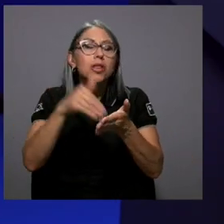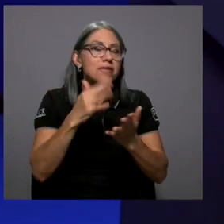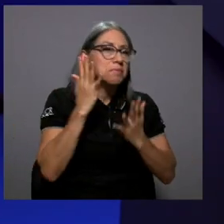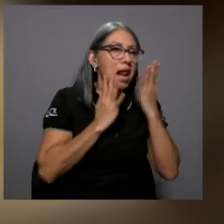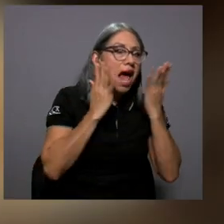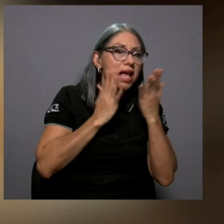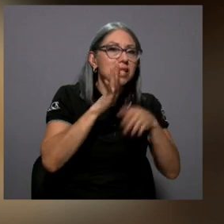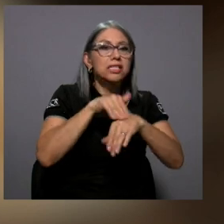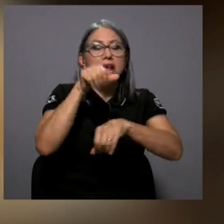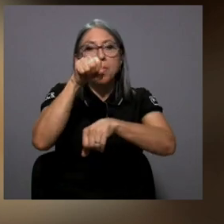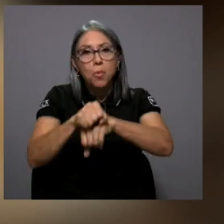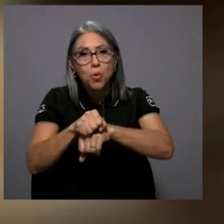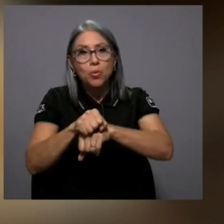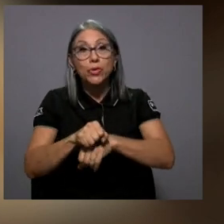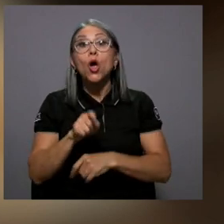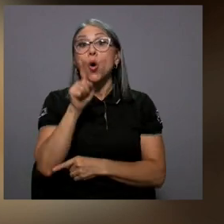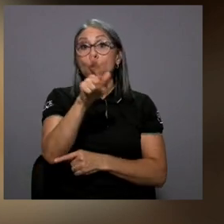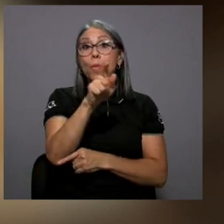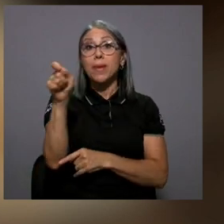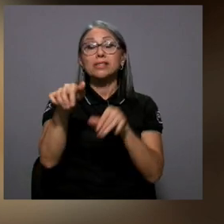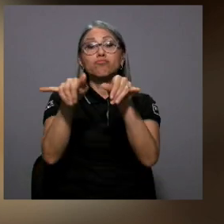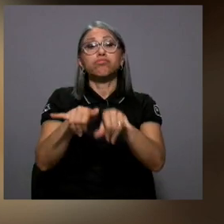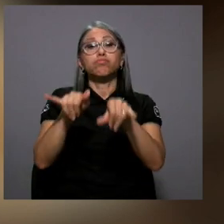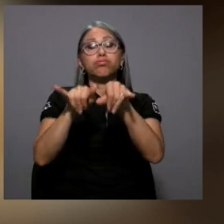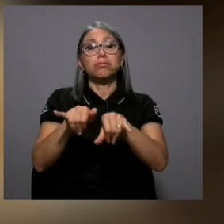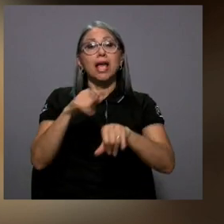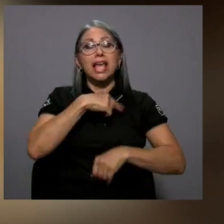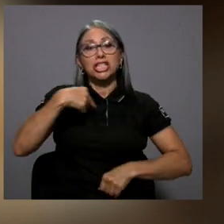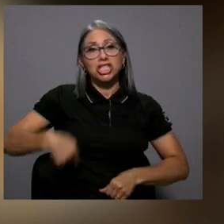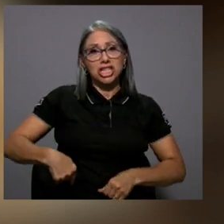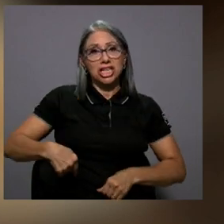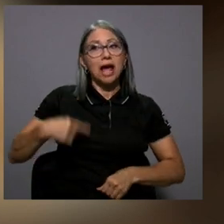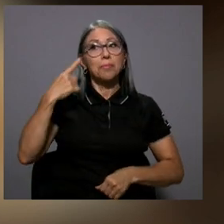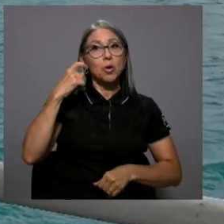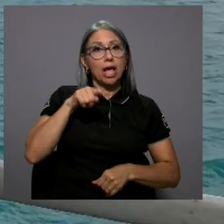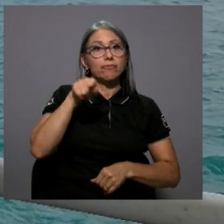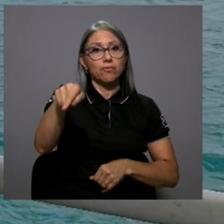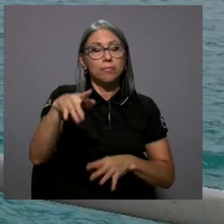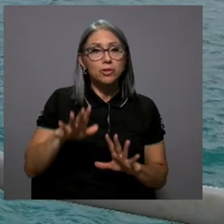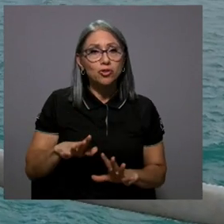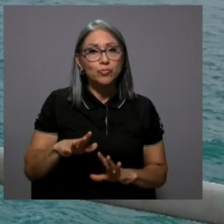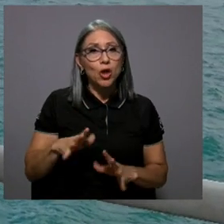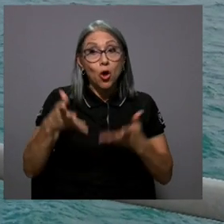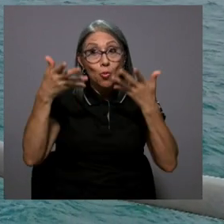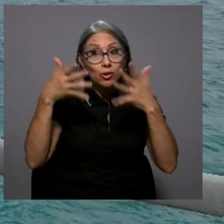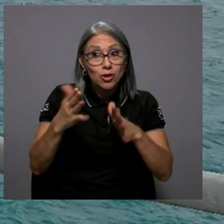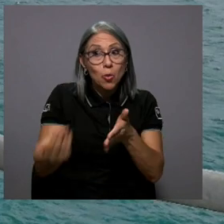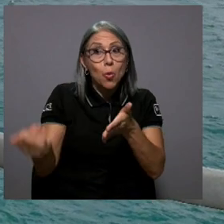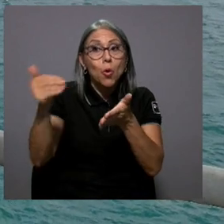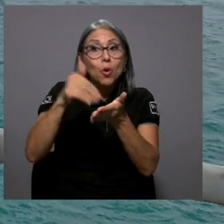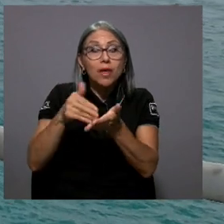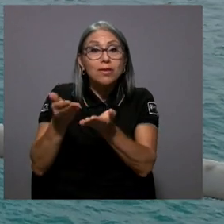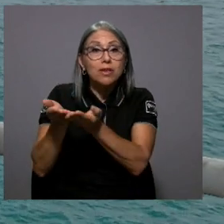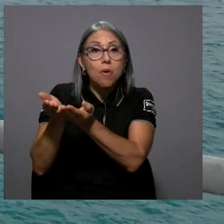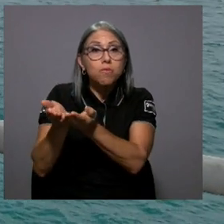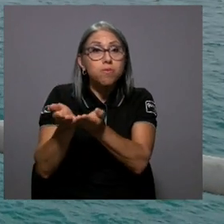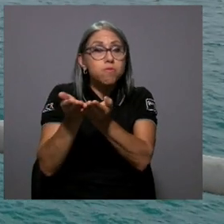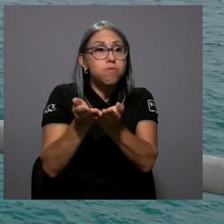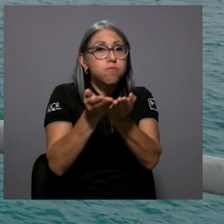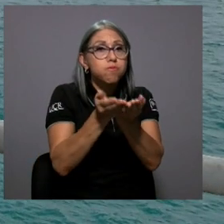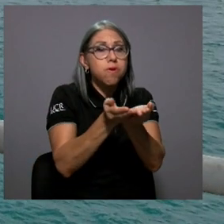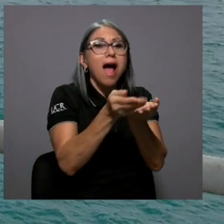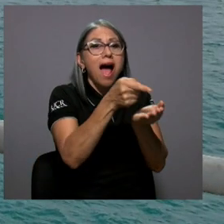Malasia, Singapur. Estuve un mes en China porque el buque fue a dique. Y cuando salimos del dique, nos